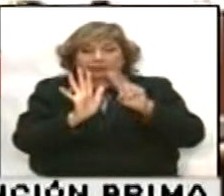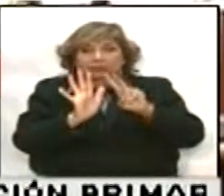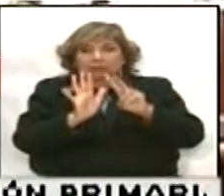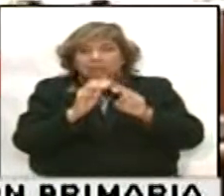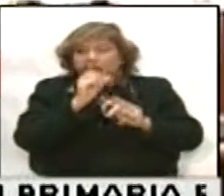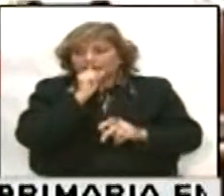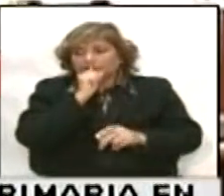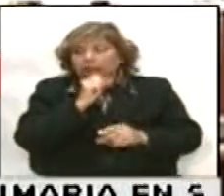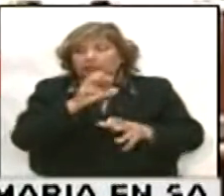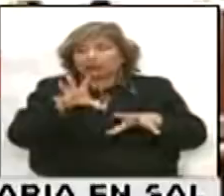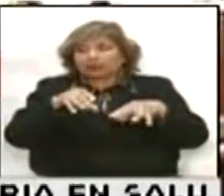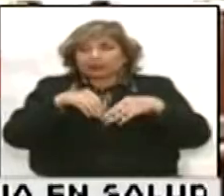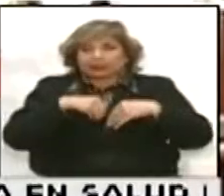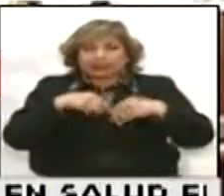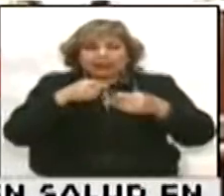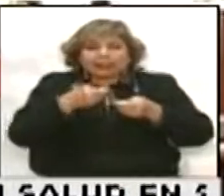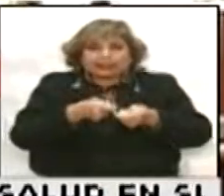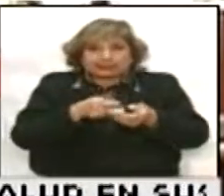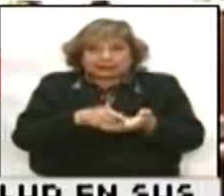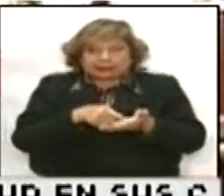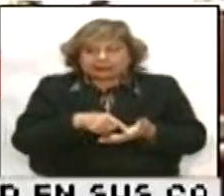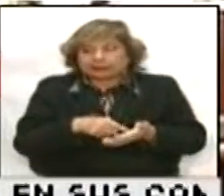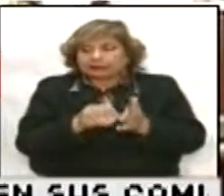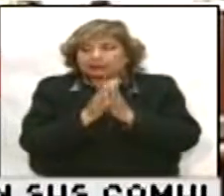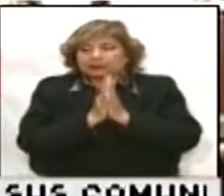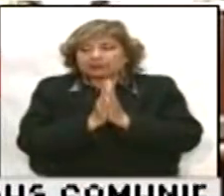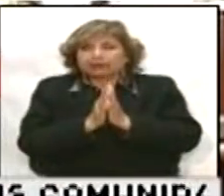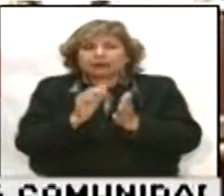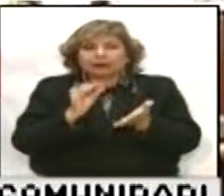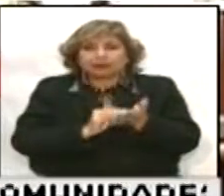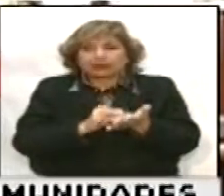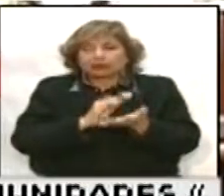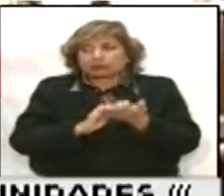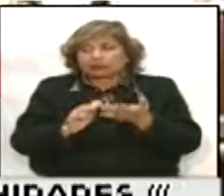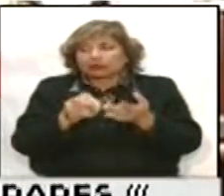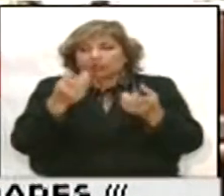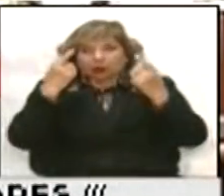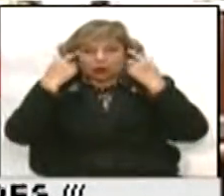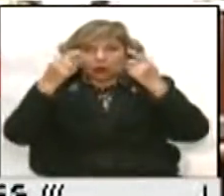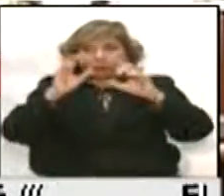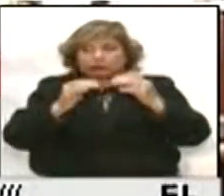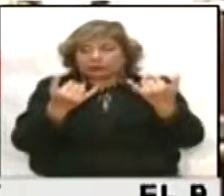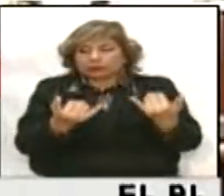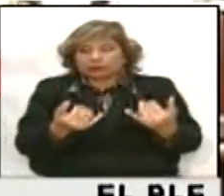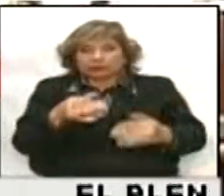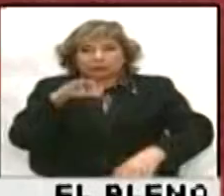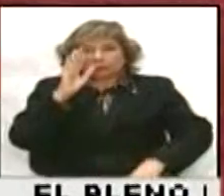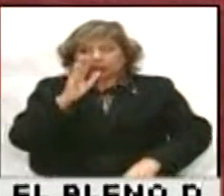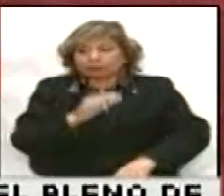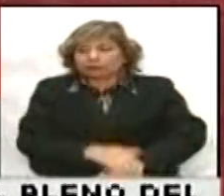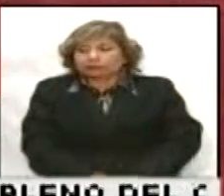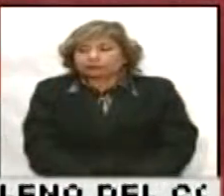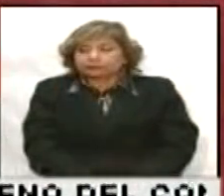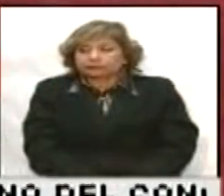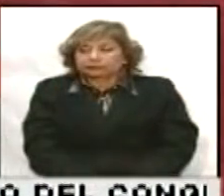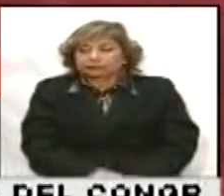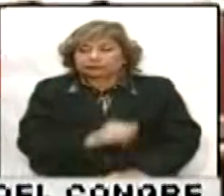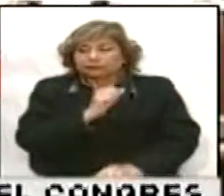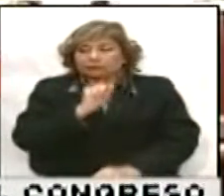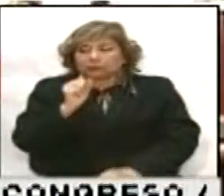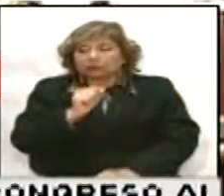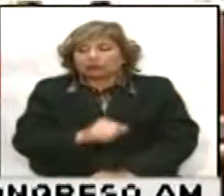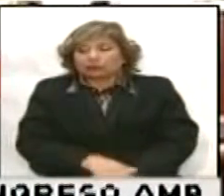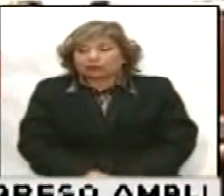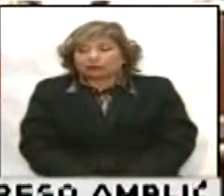abstenciones, ha sido aprobada la insistencia. Se solicita la dispensa del trámite para ejecutar los acuerdos hasta este momento. ¿Los que están a favor? ¿En contra?